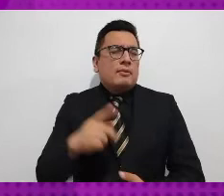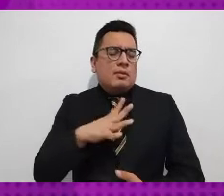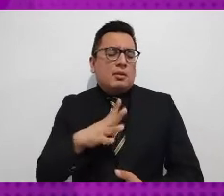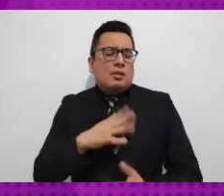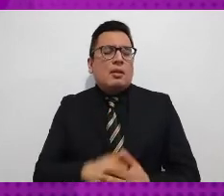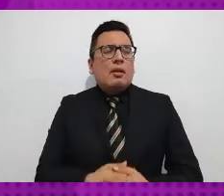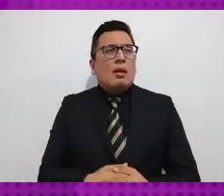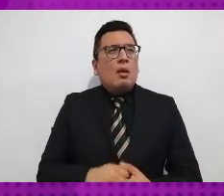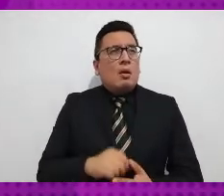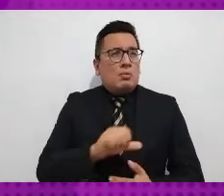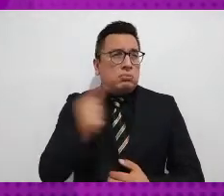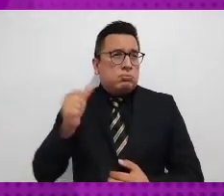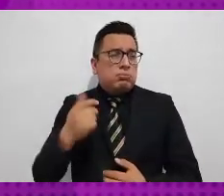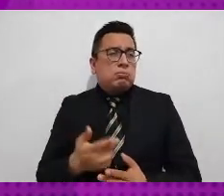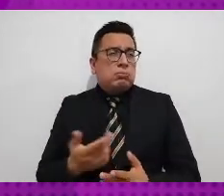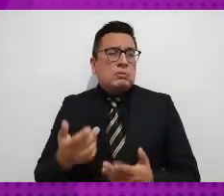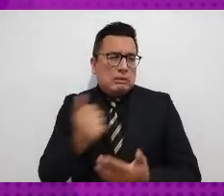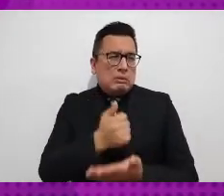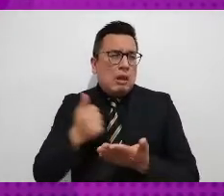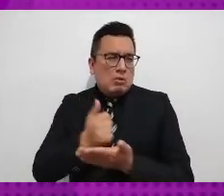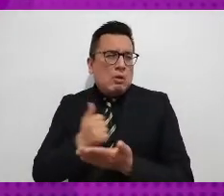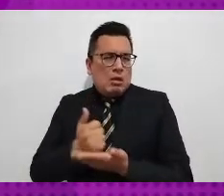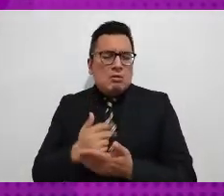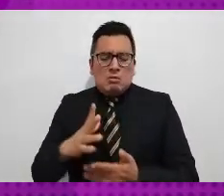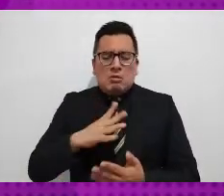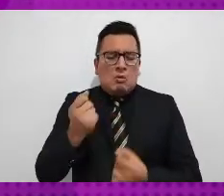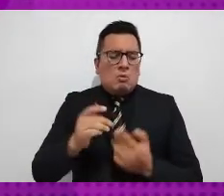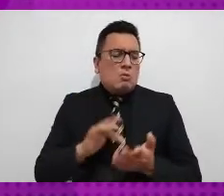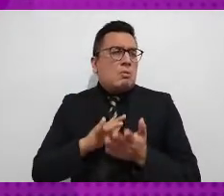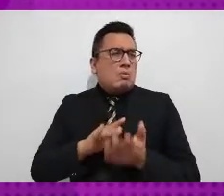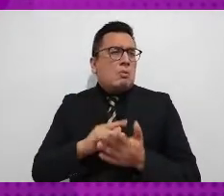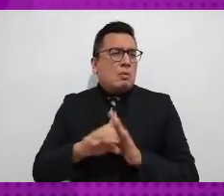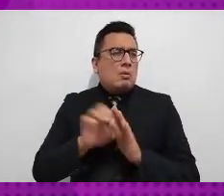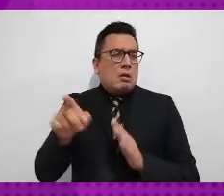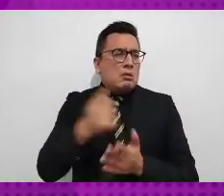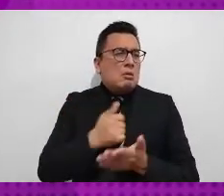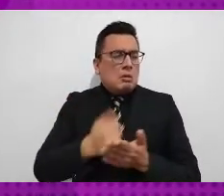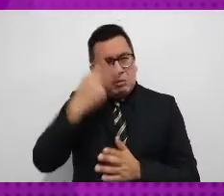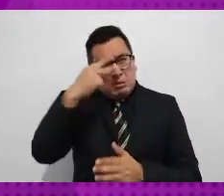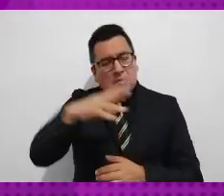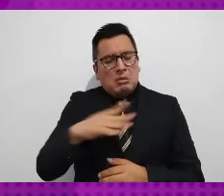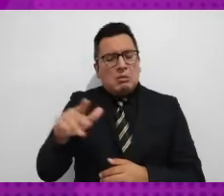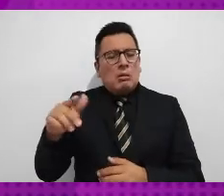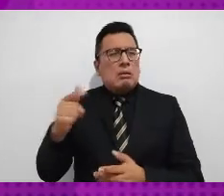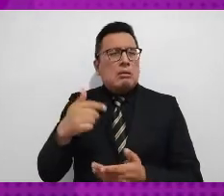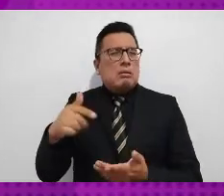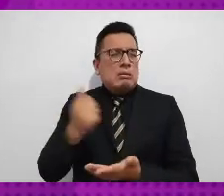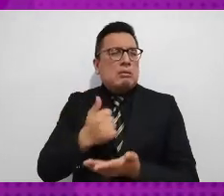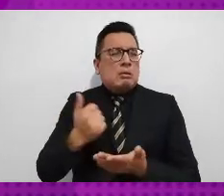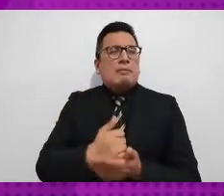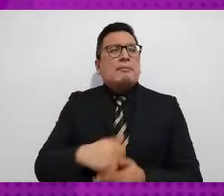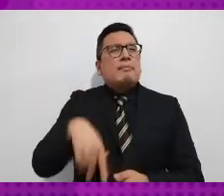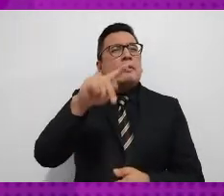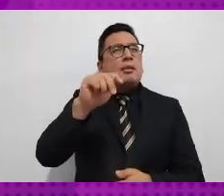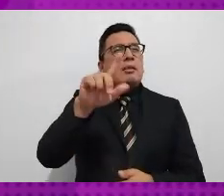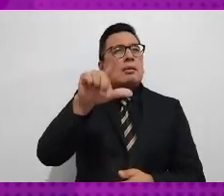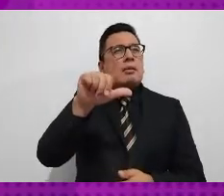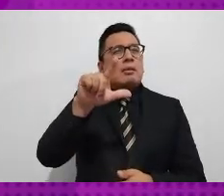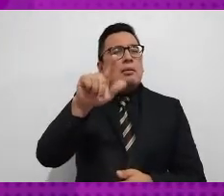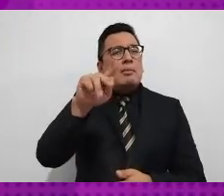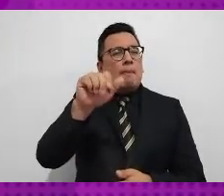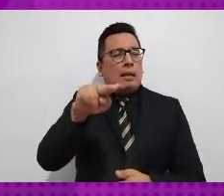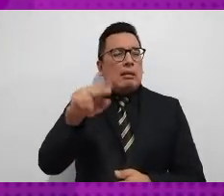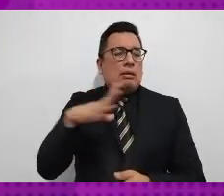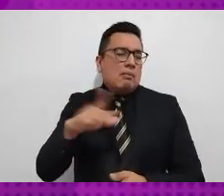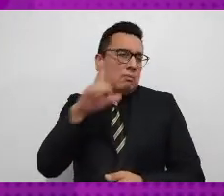coahuilense, también tuvo su marcha y participó. Sin embargo, bueno, es poco a poco, yo creo que son los políticos que